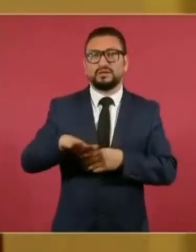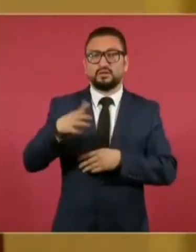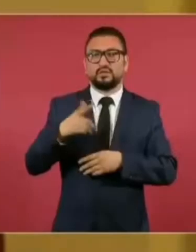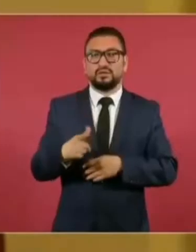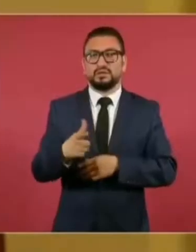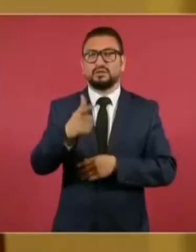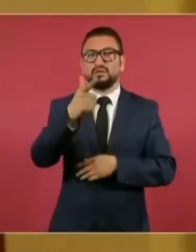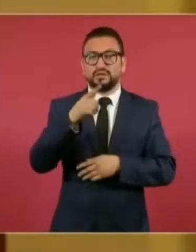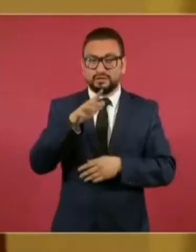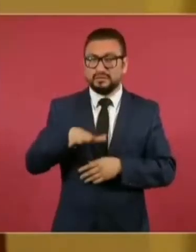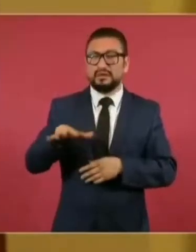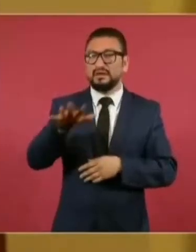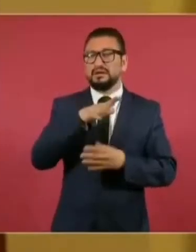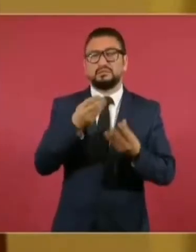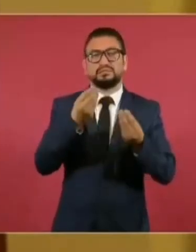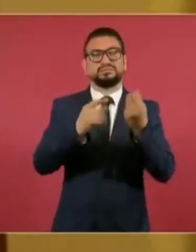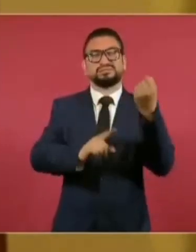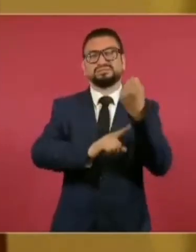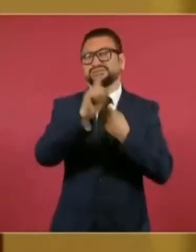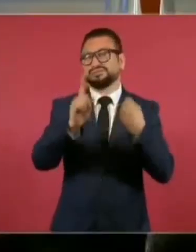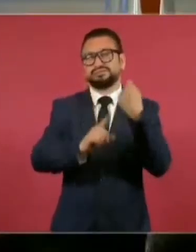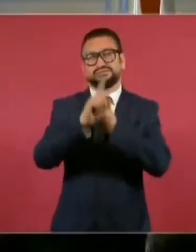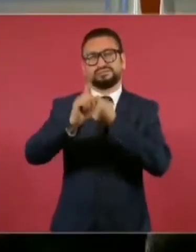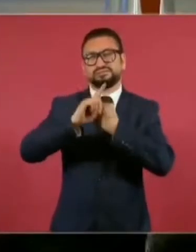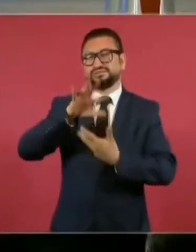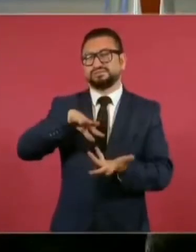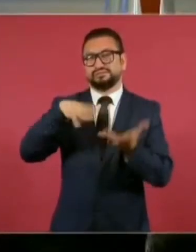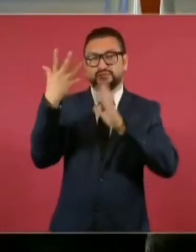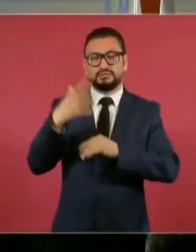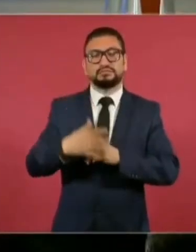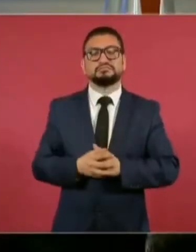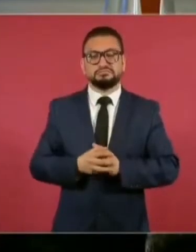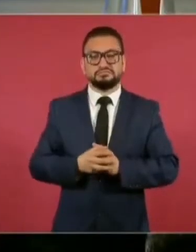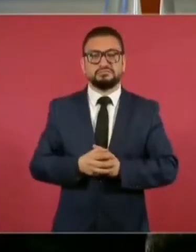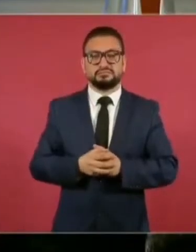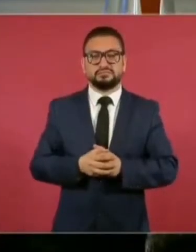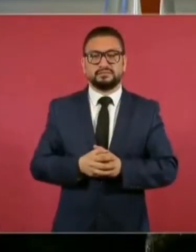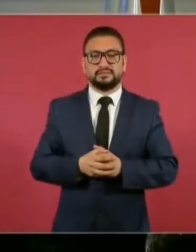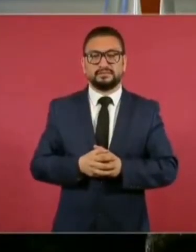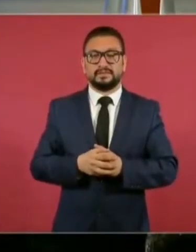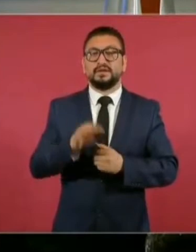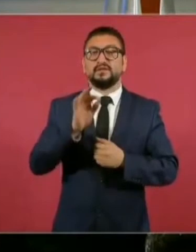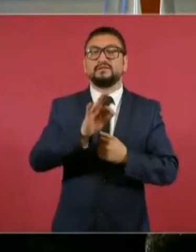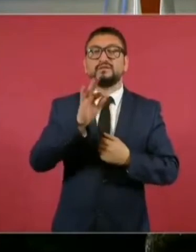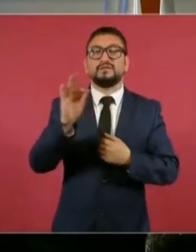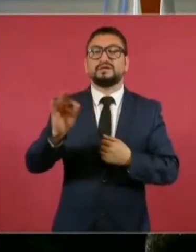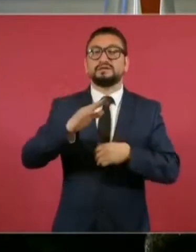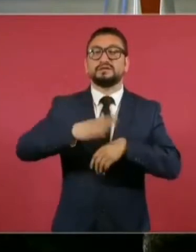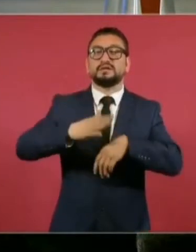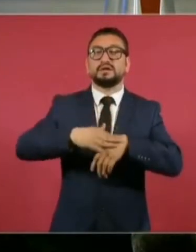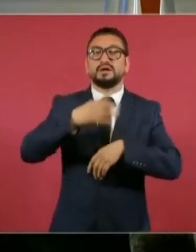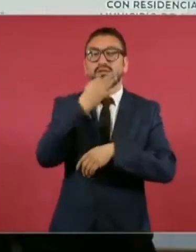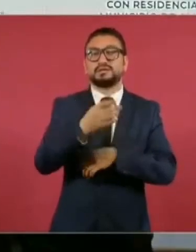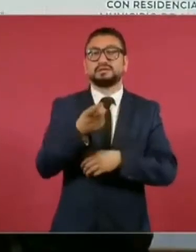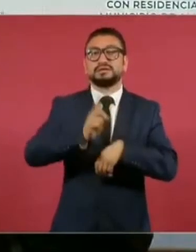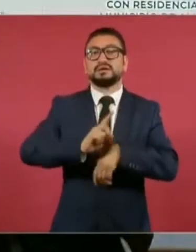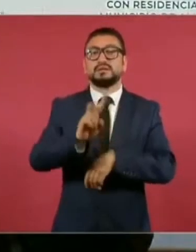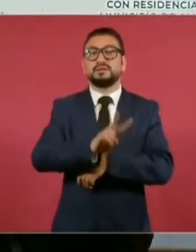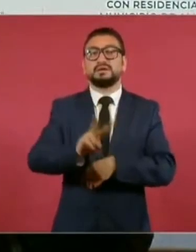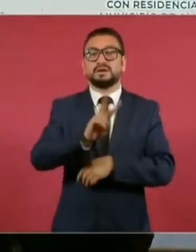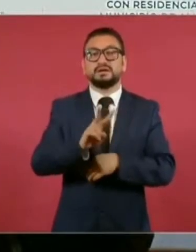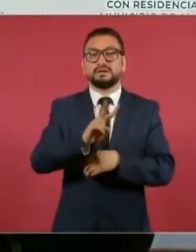Guanajuato, donde hay tanta problemática de violencia. La fecha de su notificación es el viernes y el